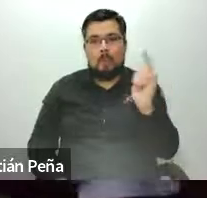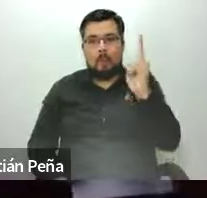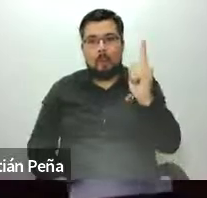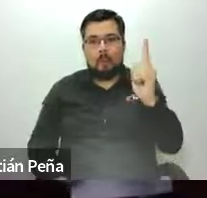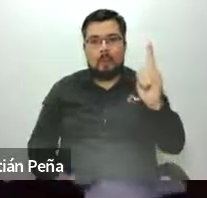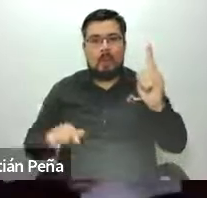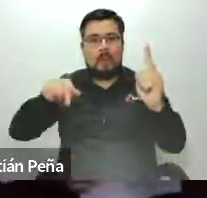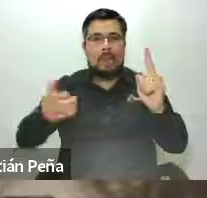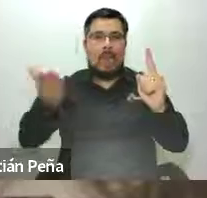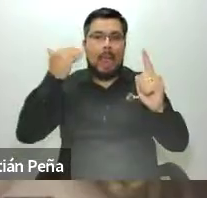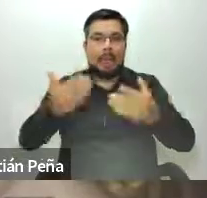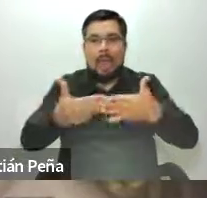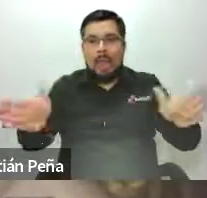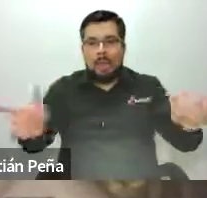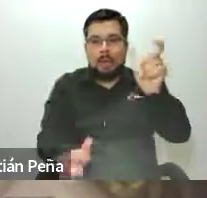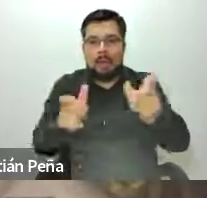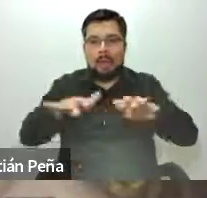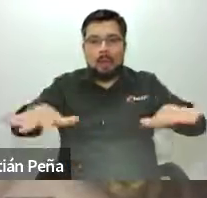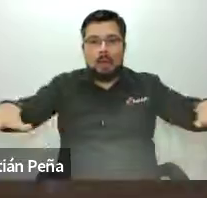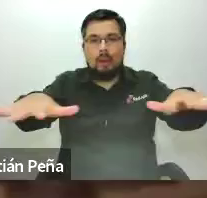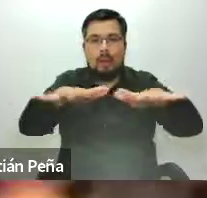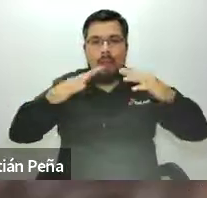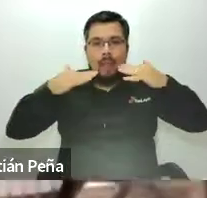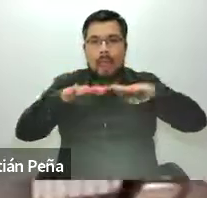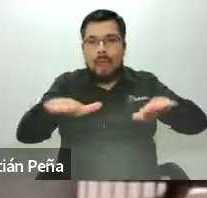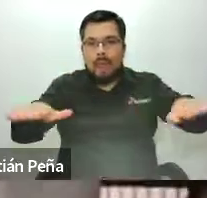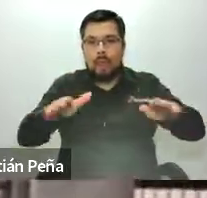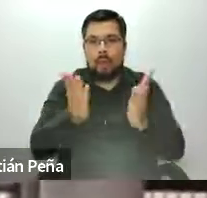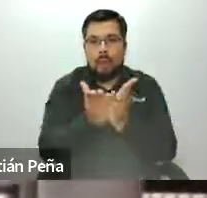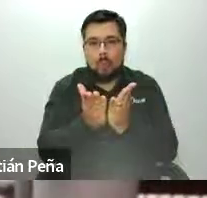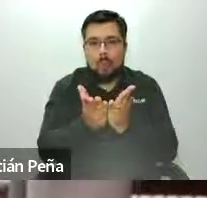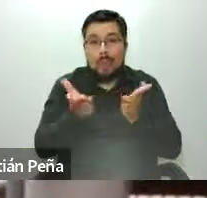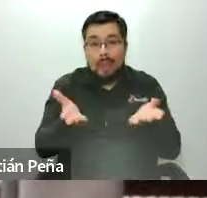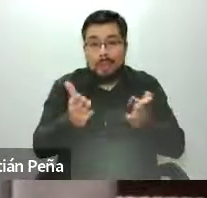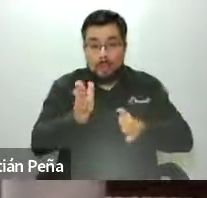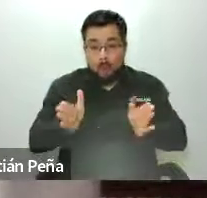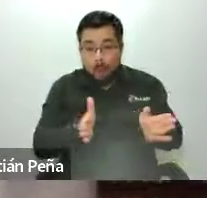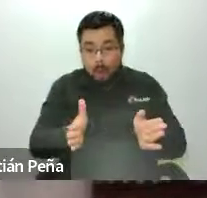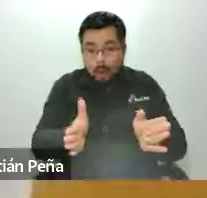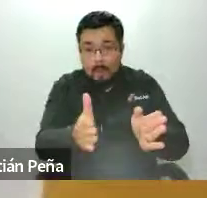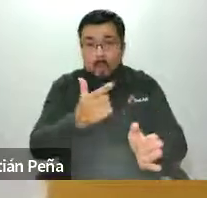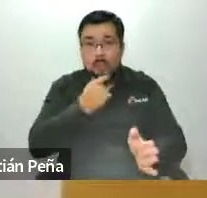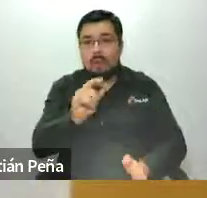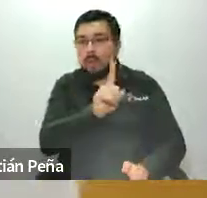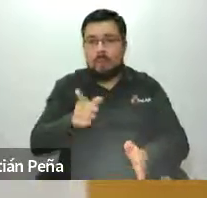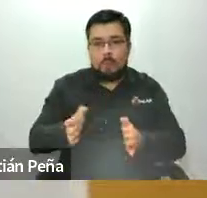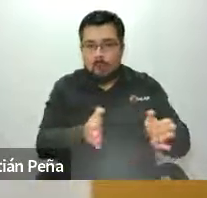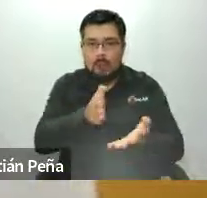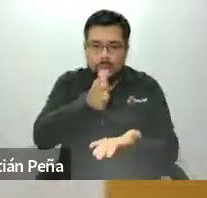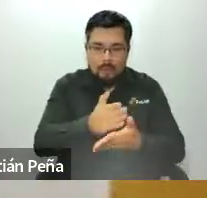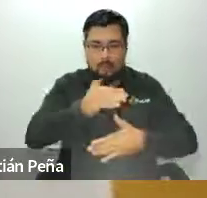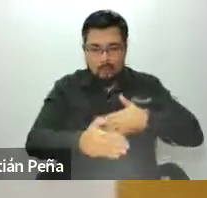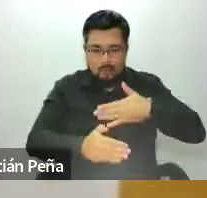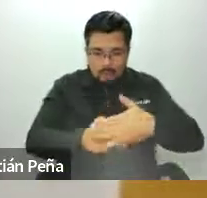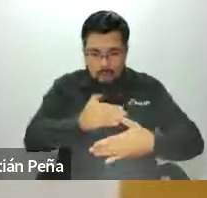escuela, yo creo que no es un camino fácil, pero es el camino que nosotros igual debemos seguir y avanzar, por